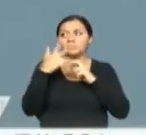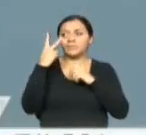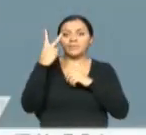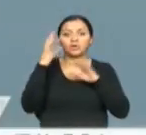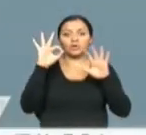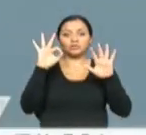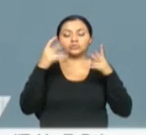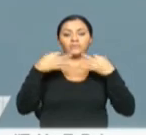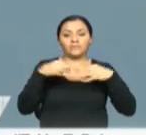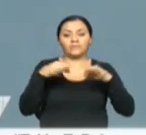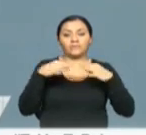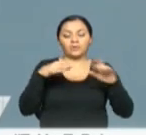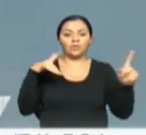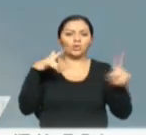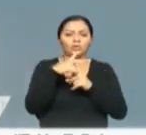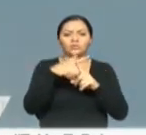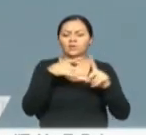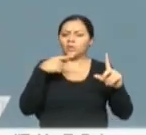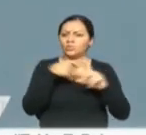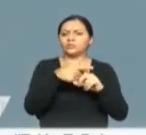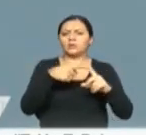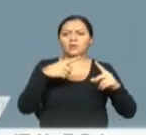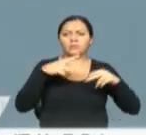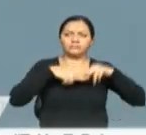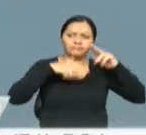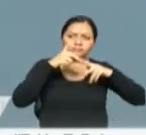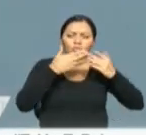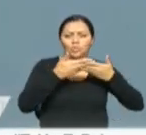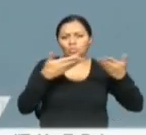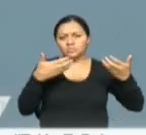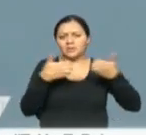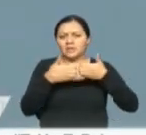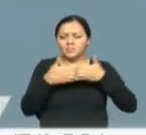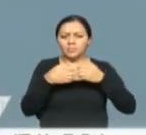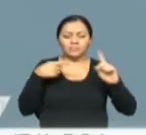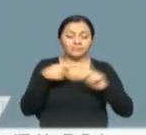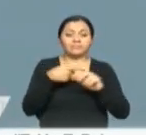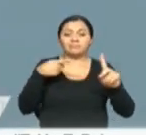febrero contra militantes, infraestructuras y equipamiento de la organización yihadista.